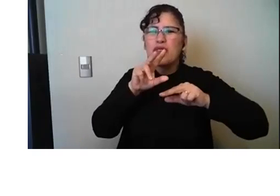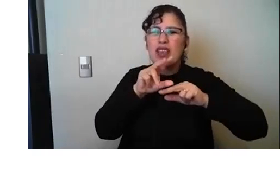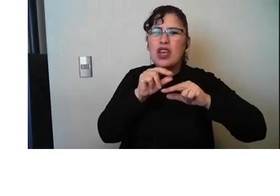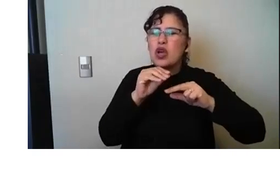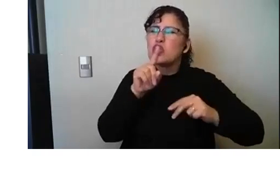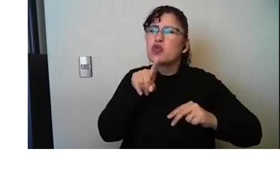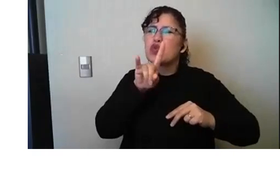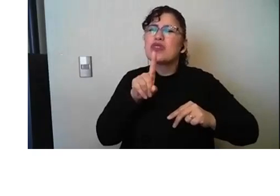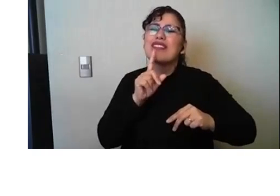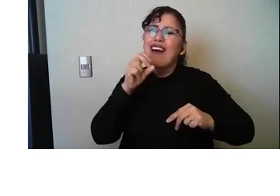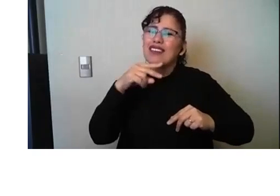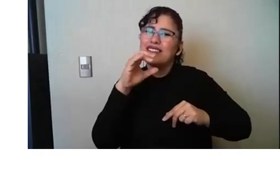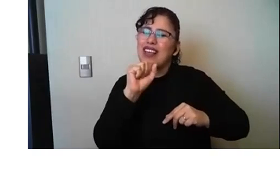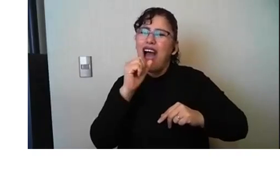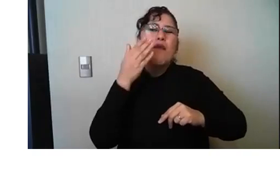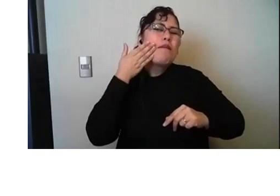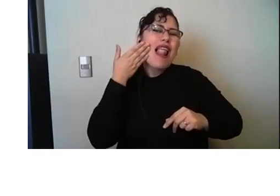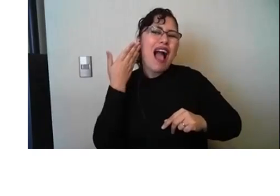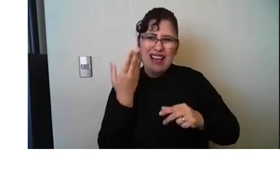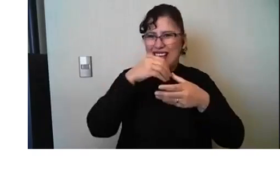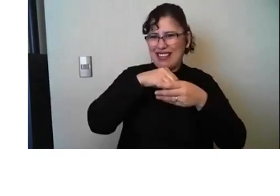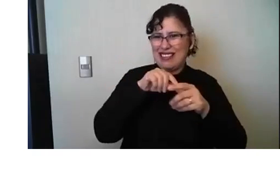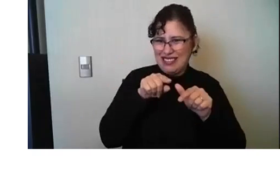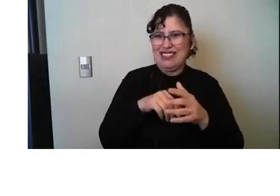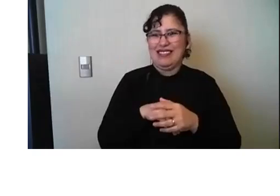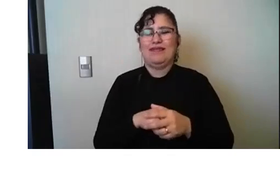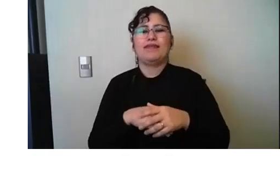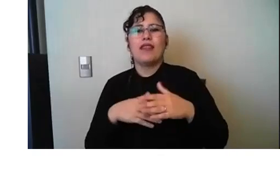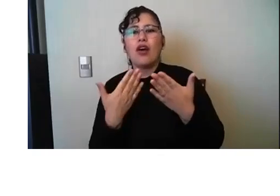Hay un núcleo que tiene forma de C, y que lo estoy marcando aquí.